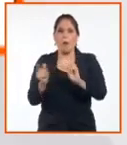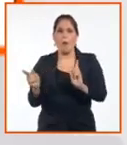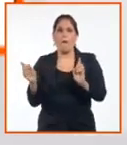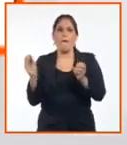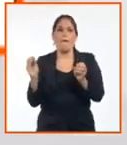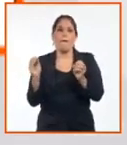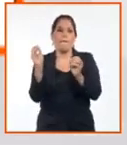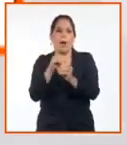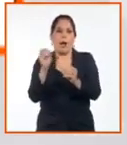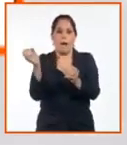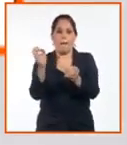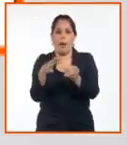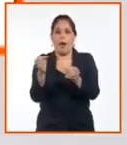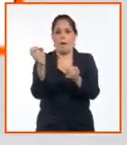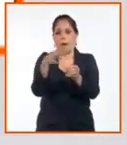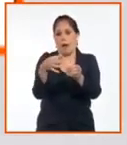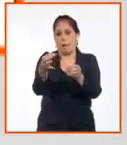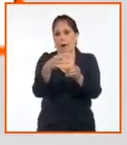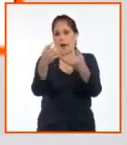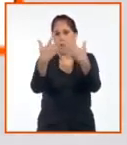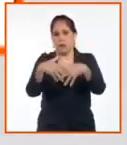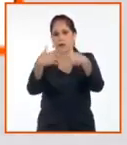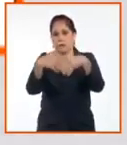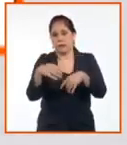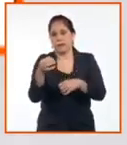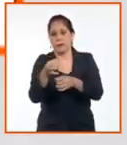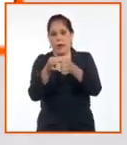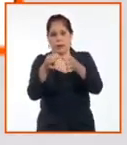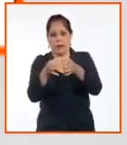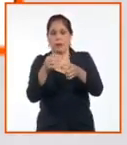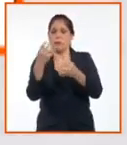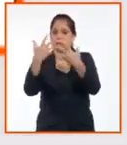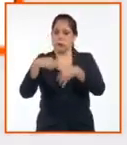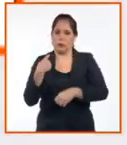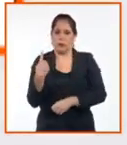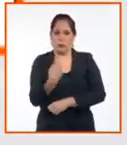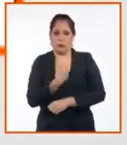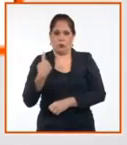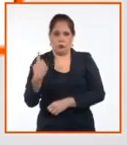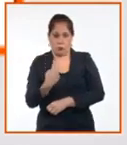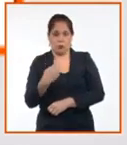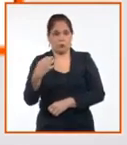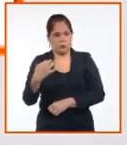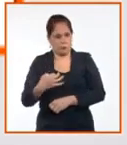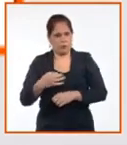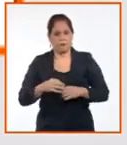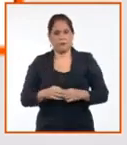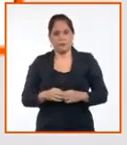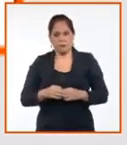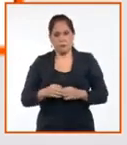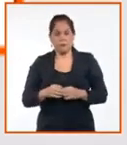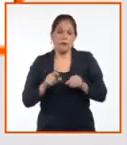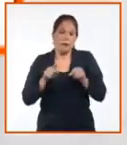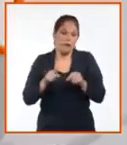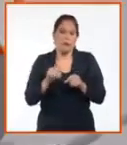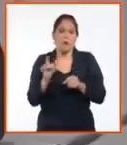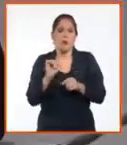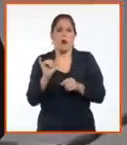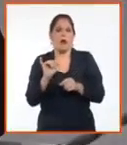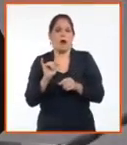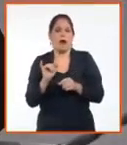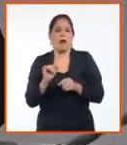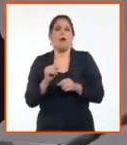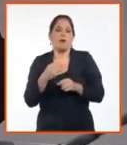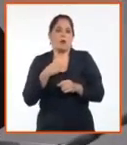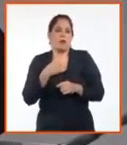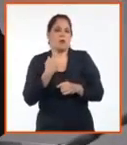cantidad de productos básicos que se producen nacionalmente lo cual nos da en un alto nivel de soberanía el si no